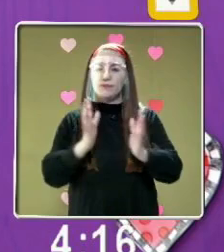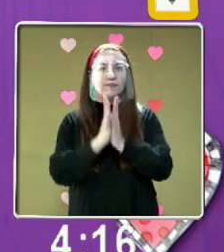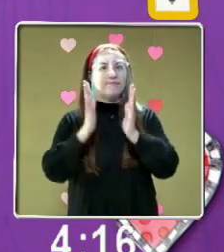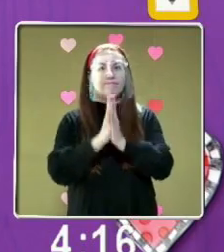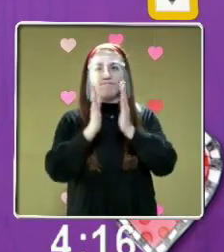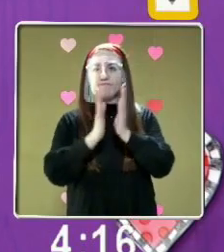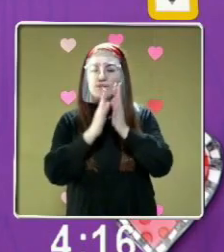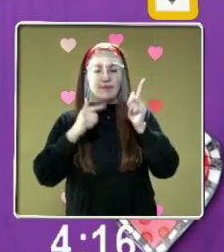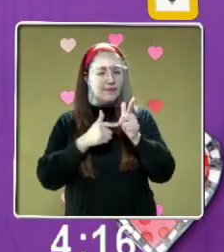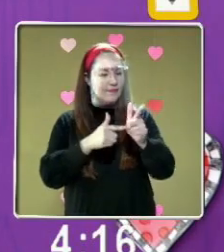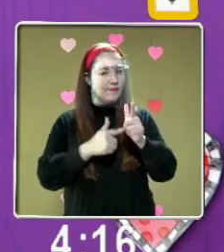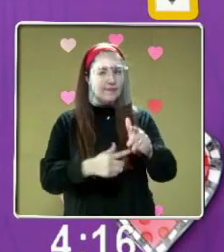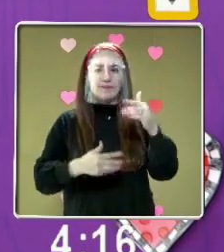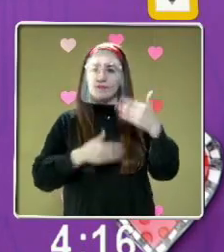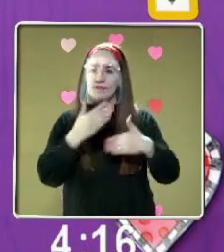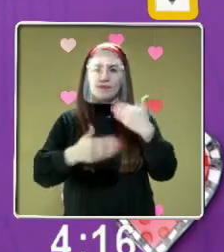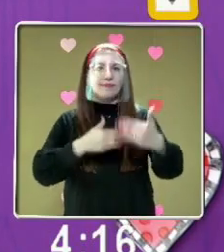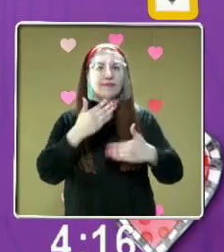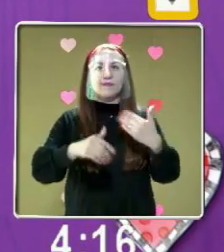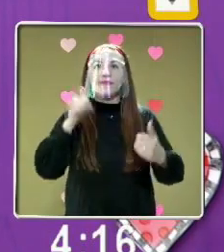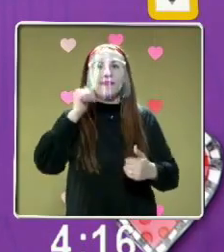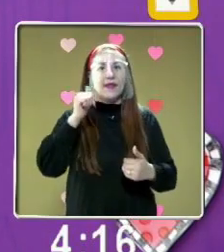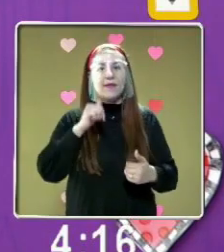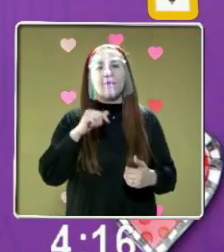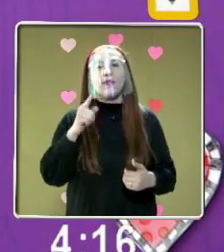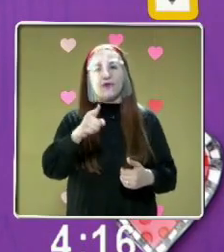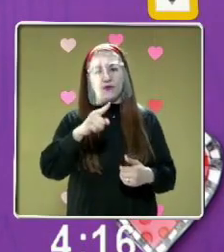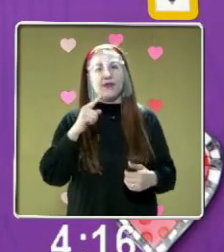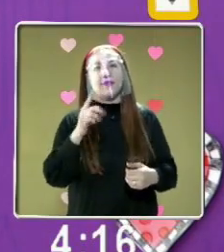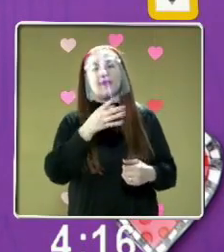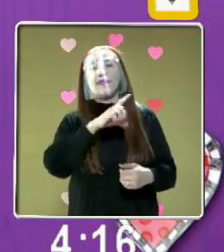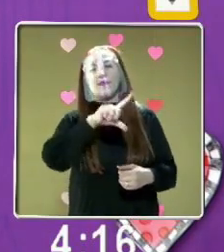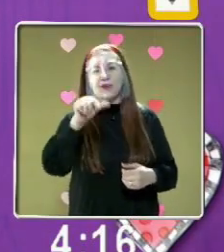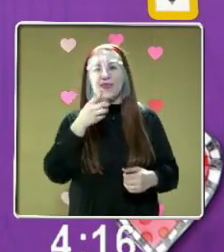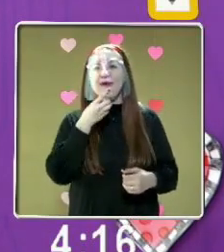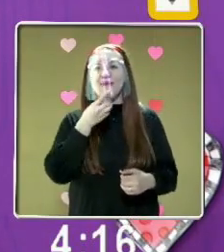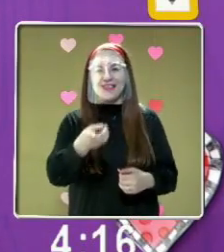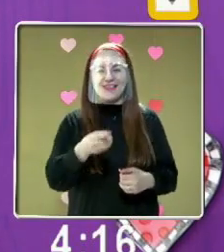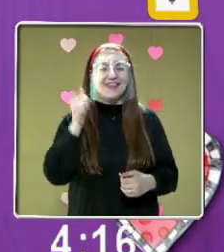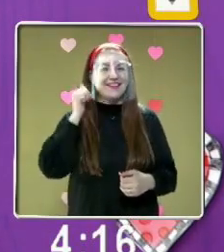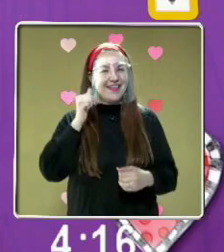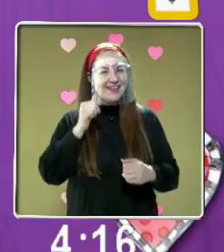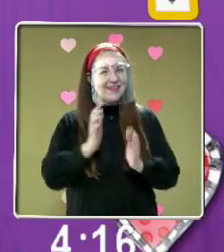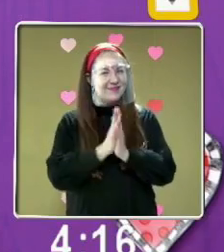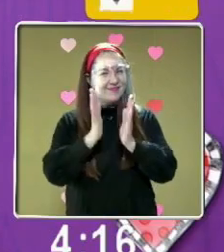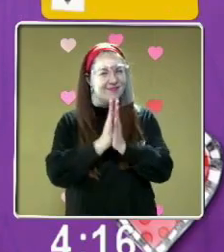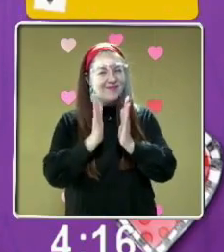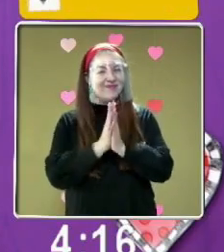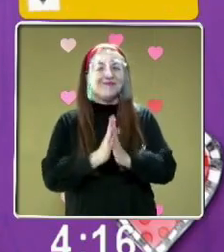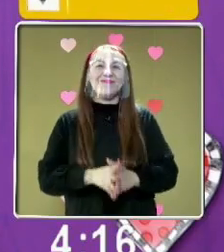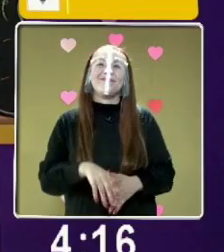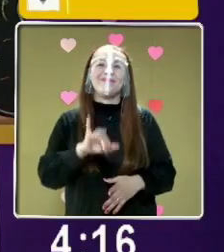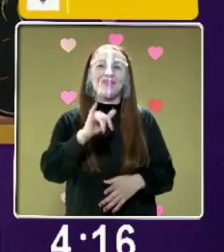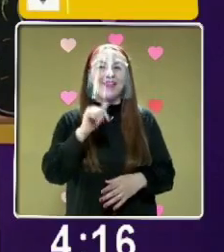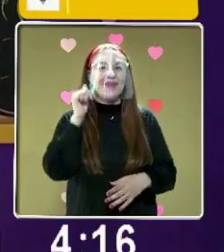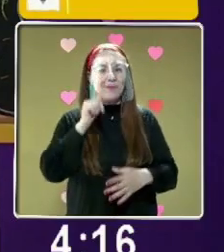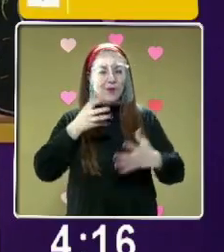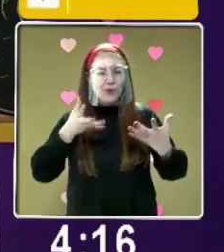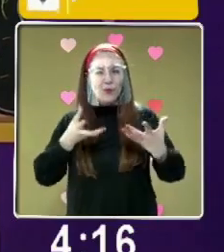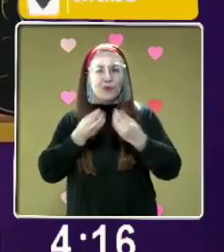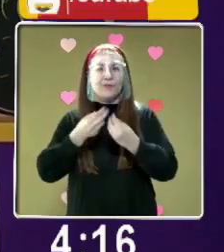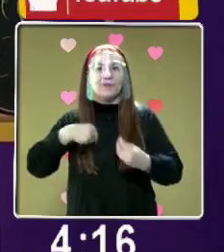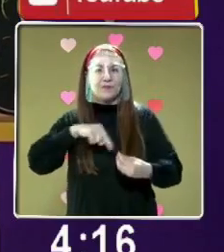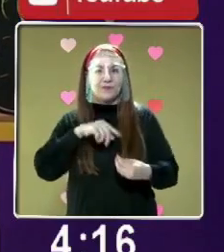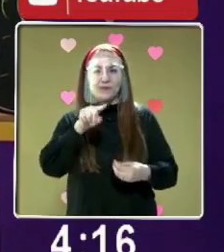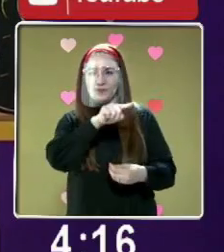porque ya saben que esta actividad es constante y te va a tocar ahí que te mencionemos en alguna ocasión. Exactamente, tú sigue aquí participando de la mano con nosotros porque